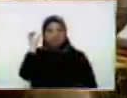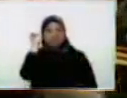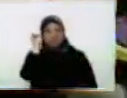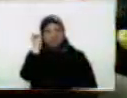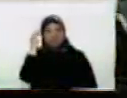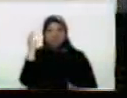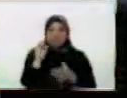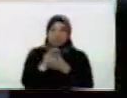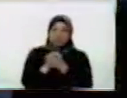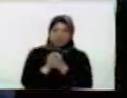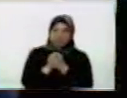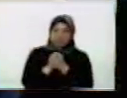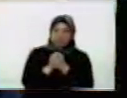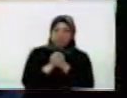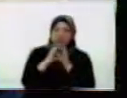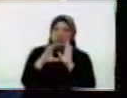constituyentes,